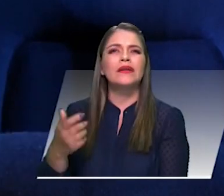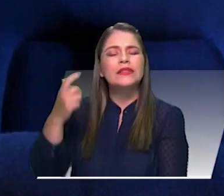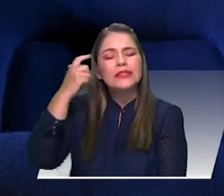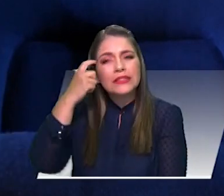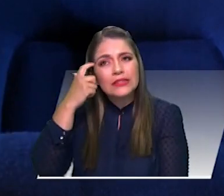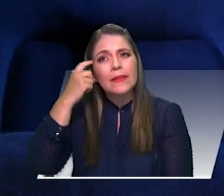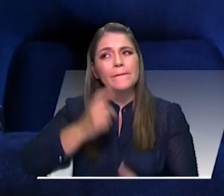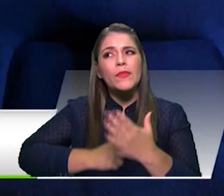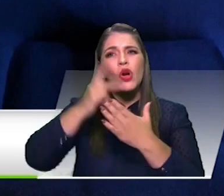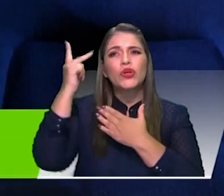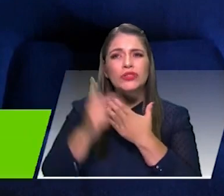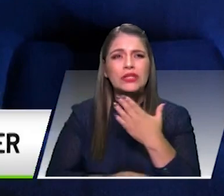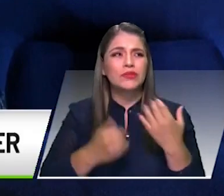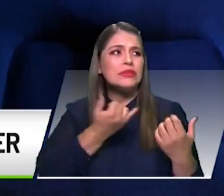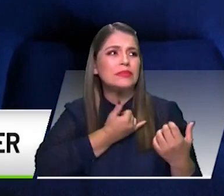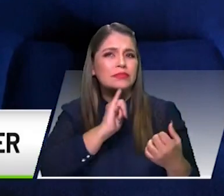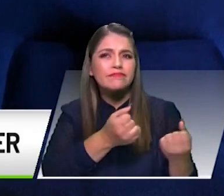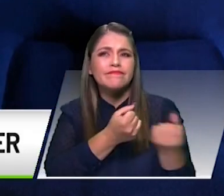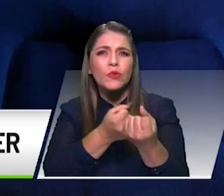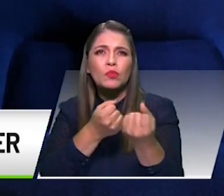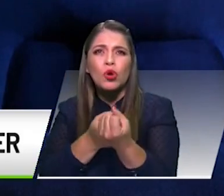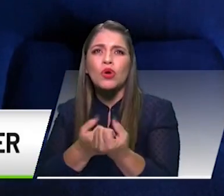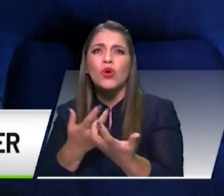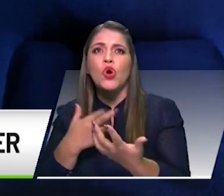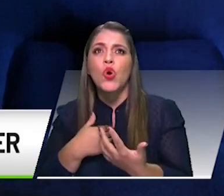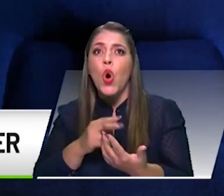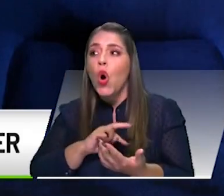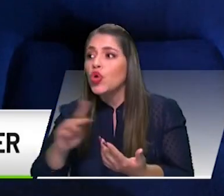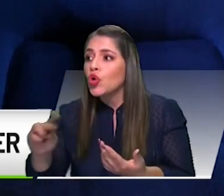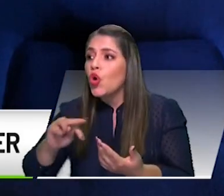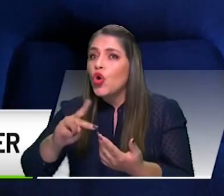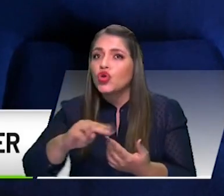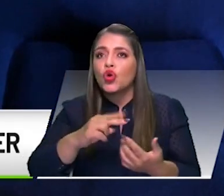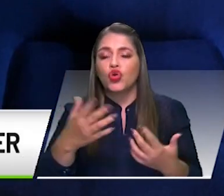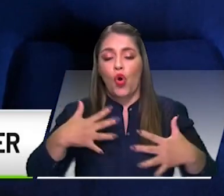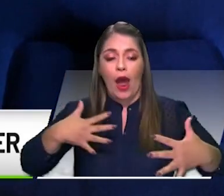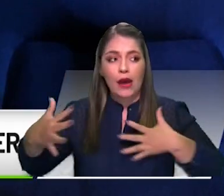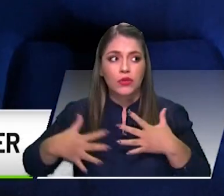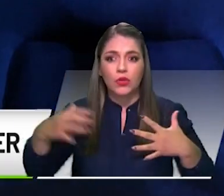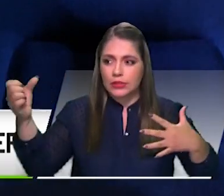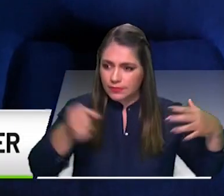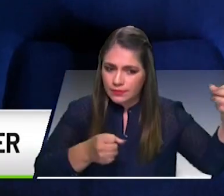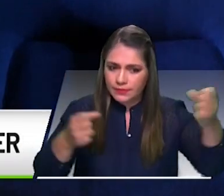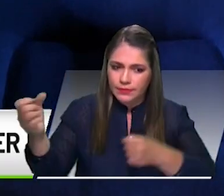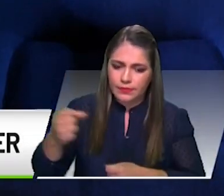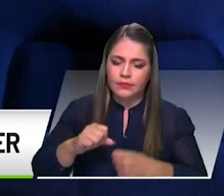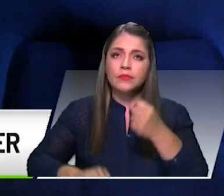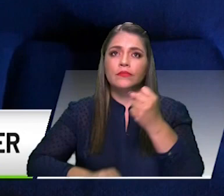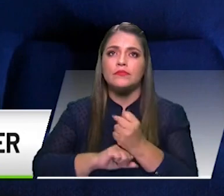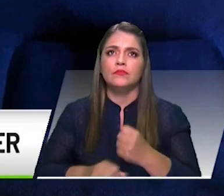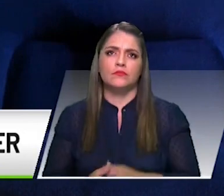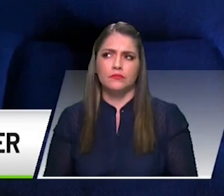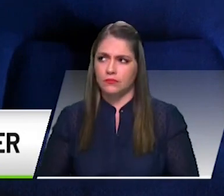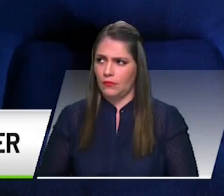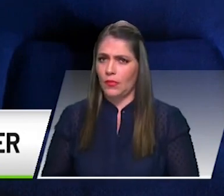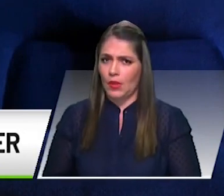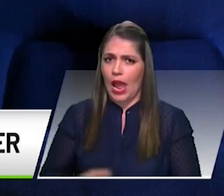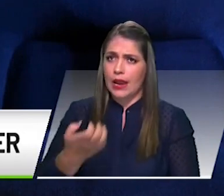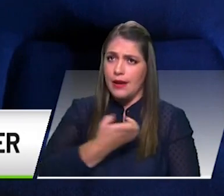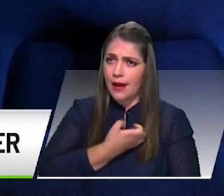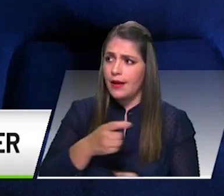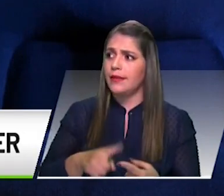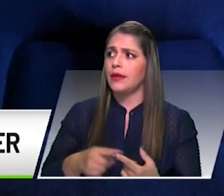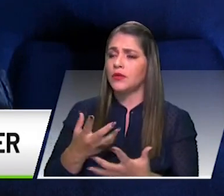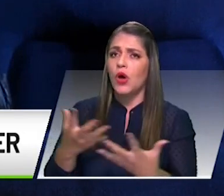modelo de pensamiento porque realmente hay otras opciones. Necesitamos otros actores en esa mesa también. No solamente la institucionalidad, no solamente los